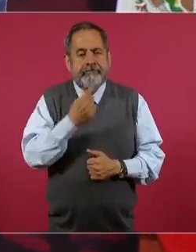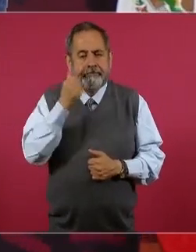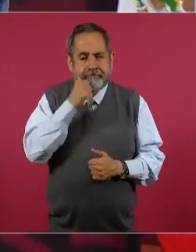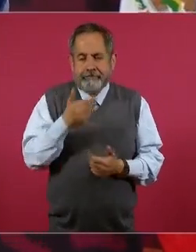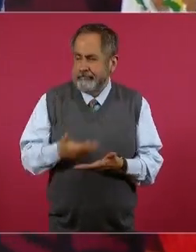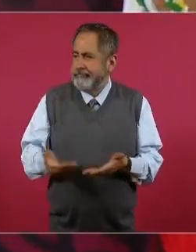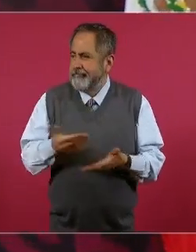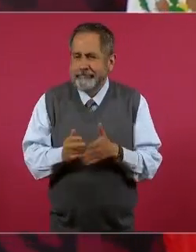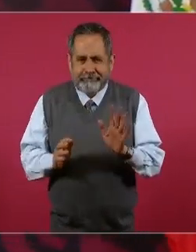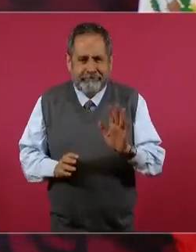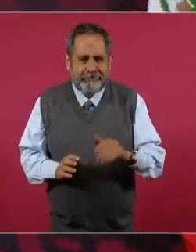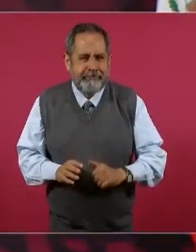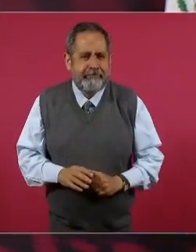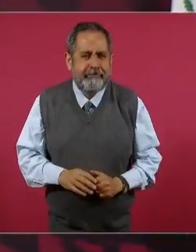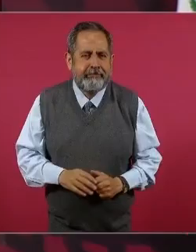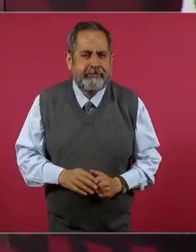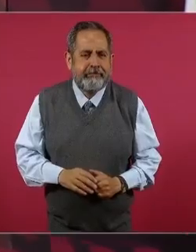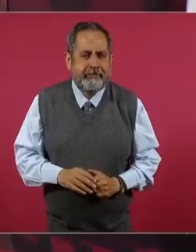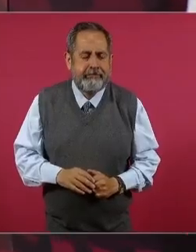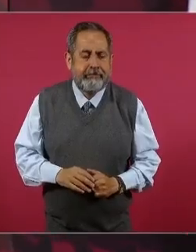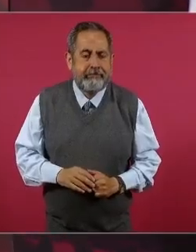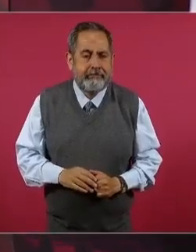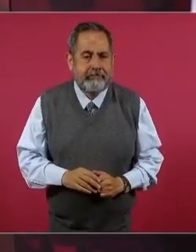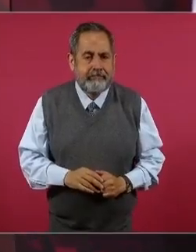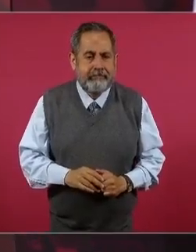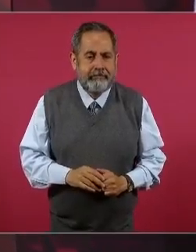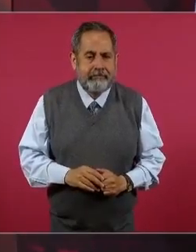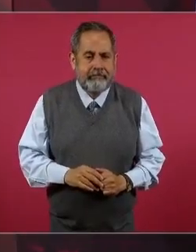ahora están un poco más